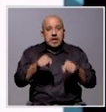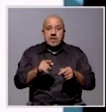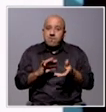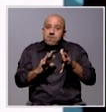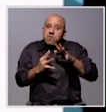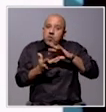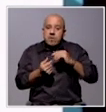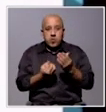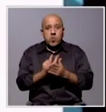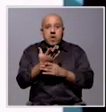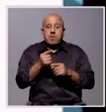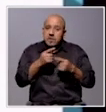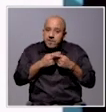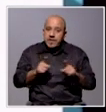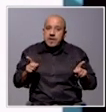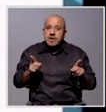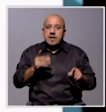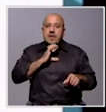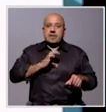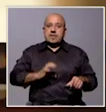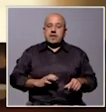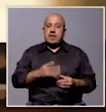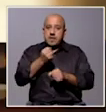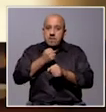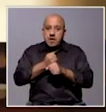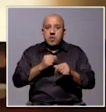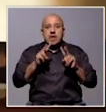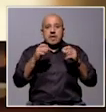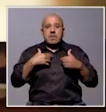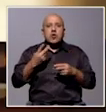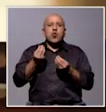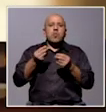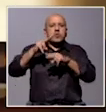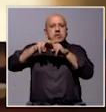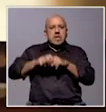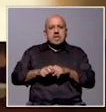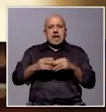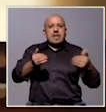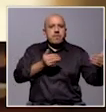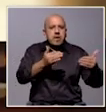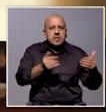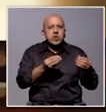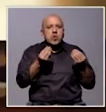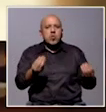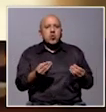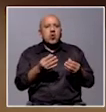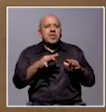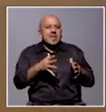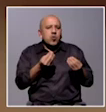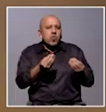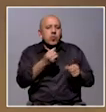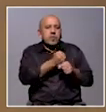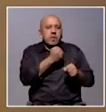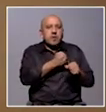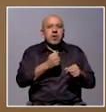las condiciones de trabajo que se tenían hasta el momento esto es los recursos ergonómicos las disposiciones del espacio y las herramientas tecnológicas como